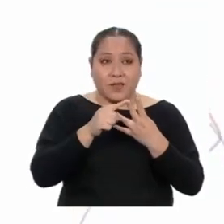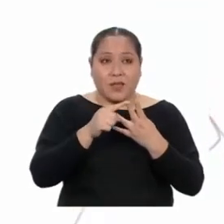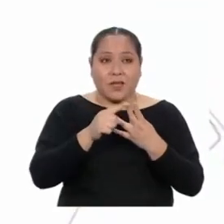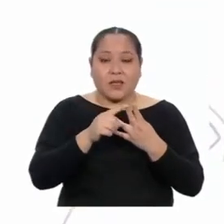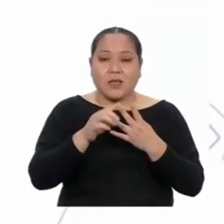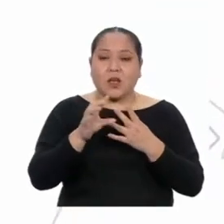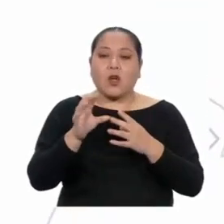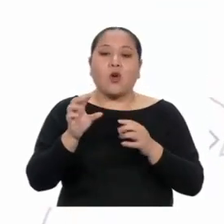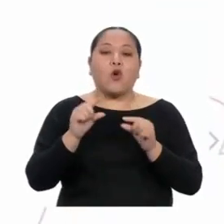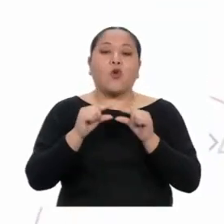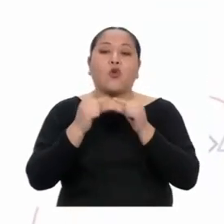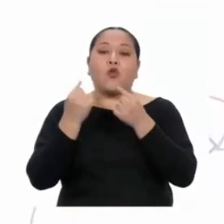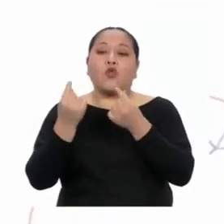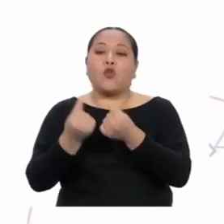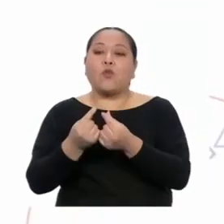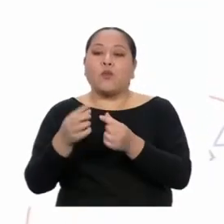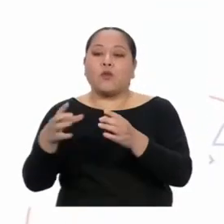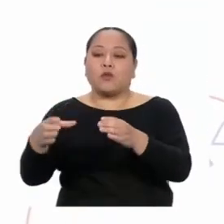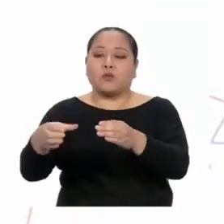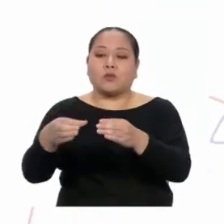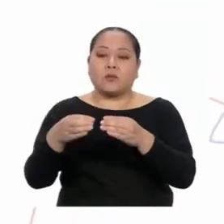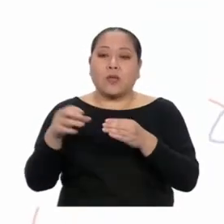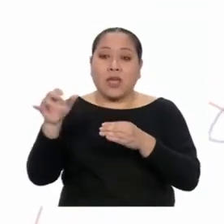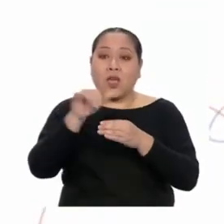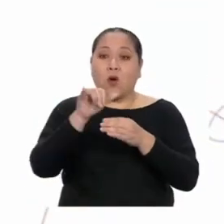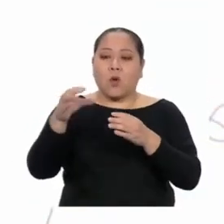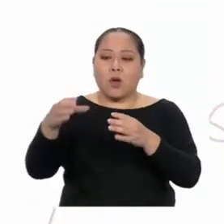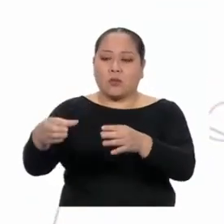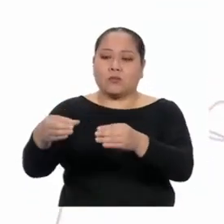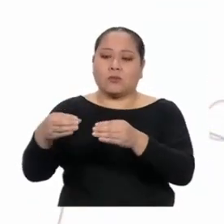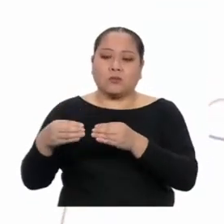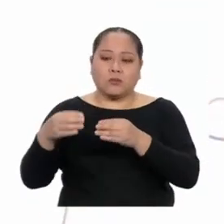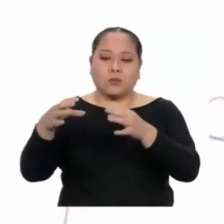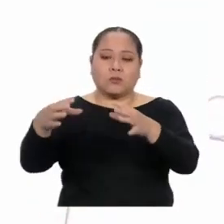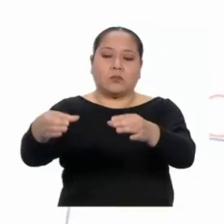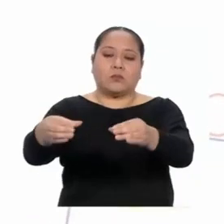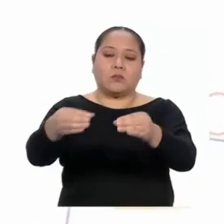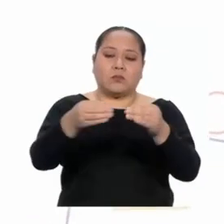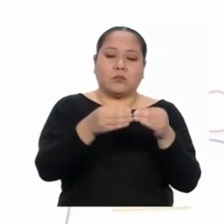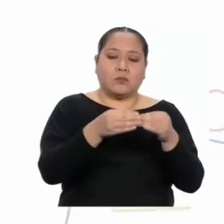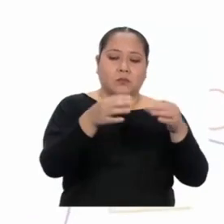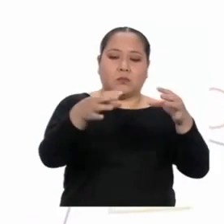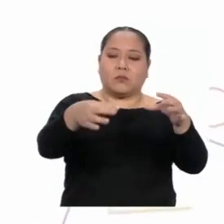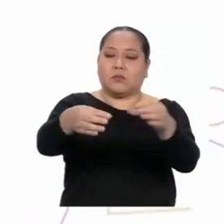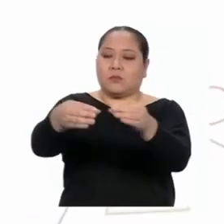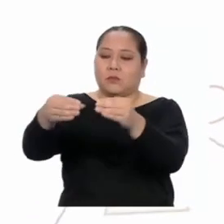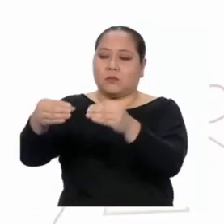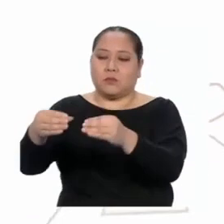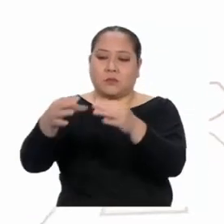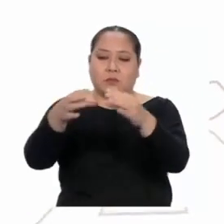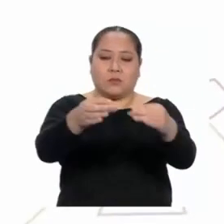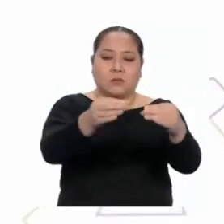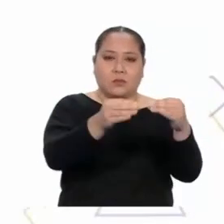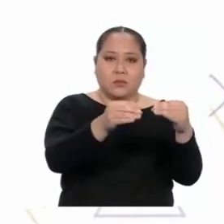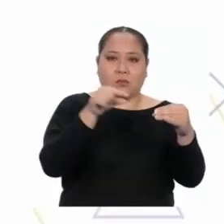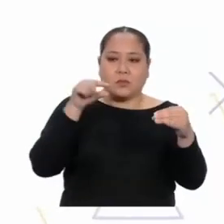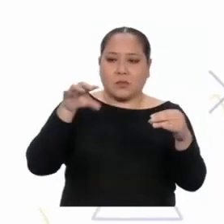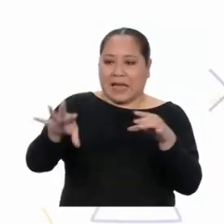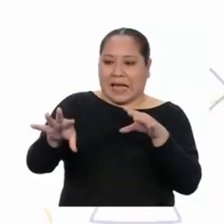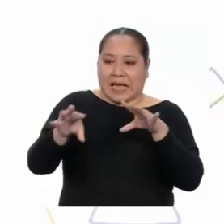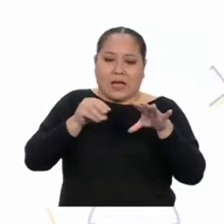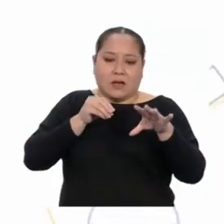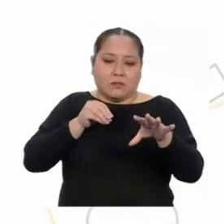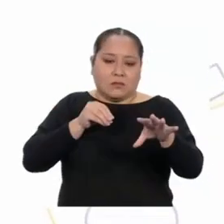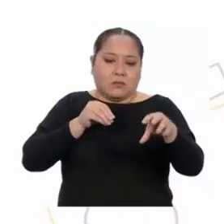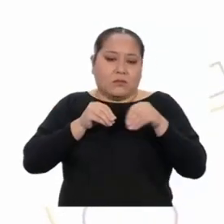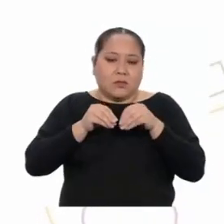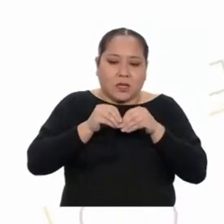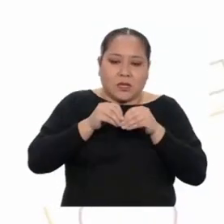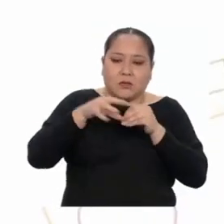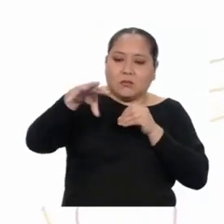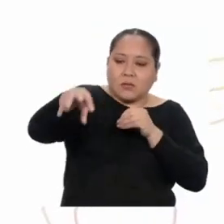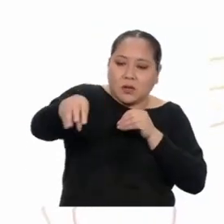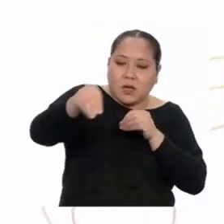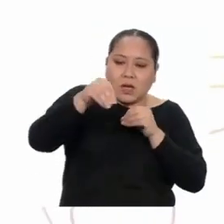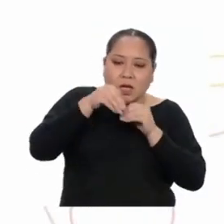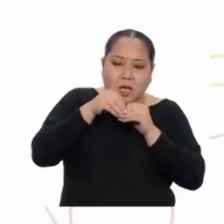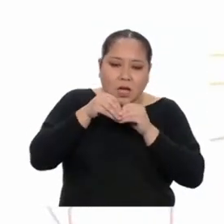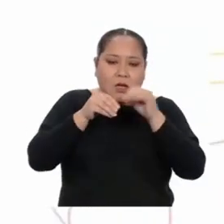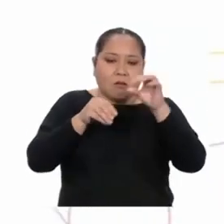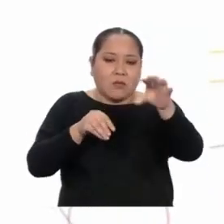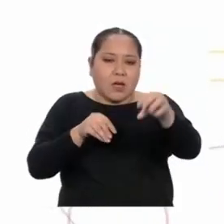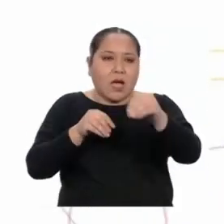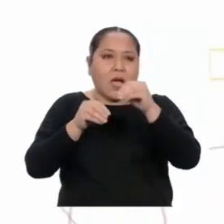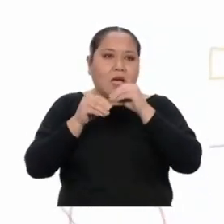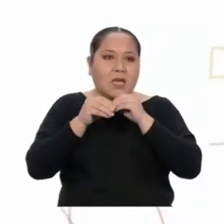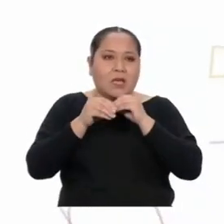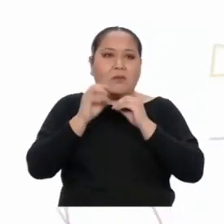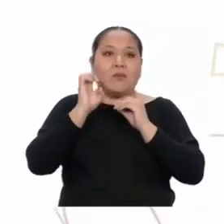cantidad de individuos y elegir uno o más individuos de cada uno de los grupos, pero respetando la posición que ocupan.